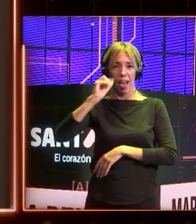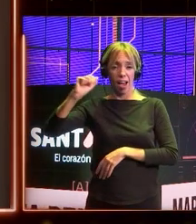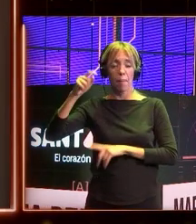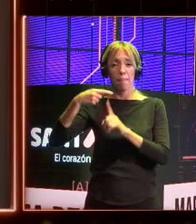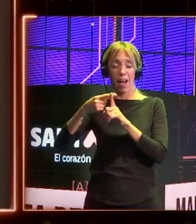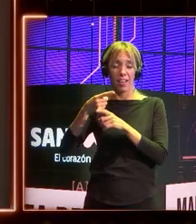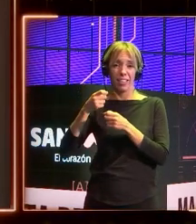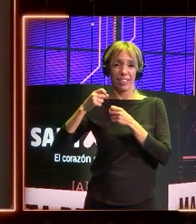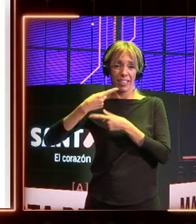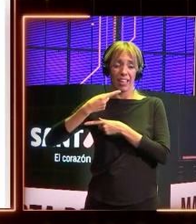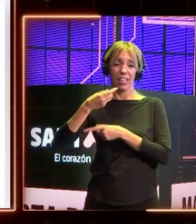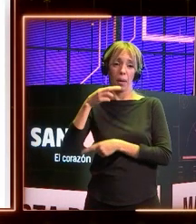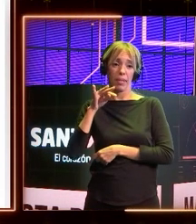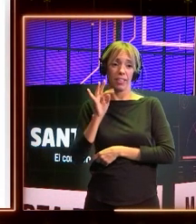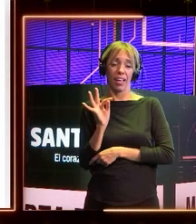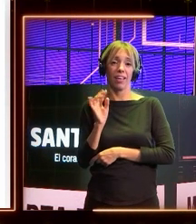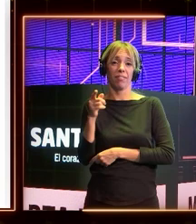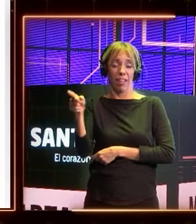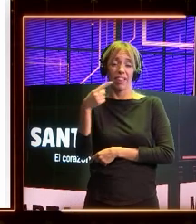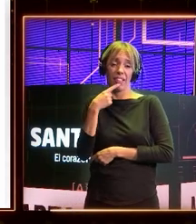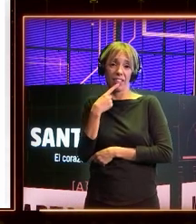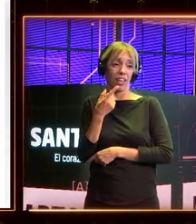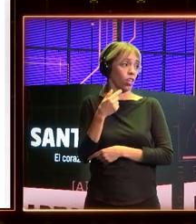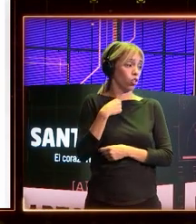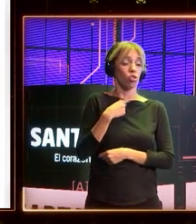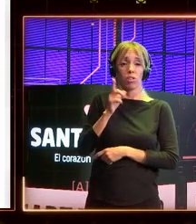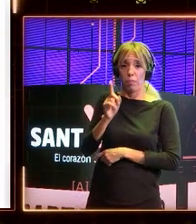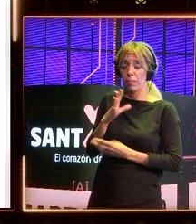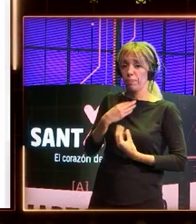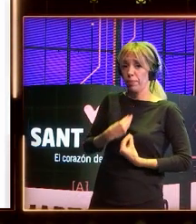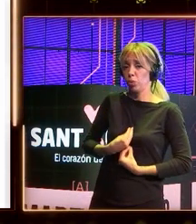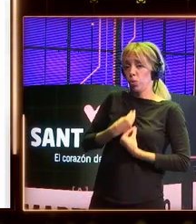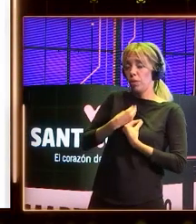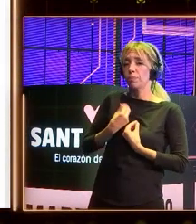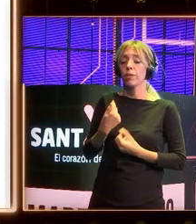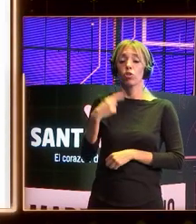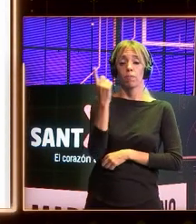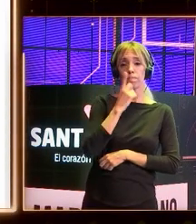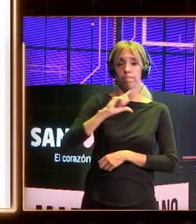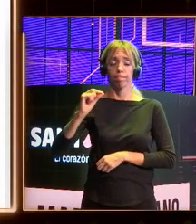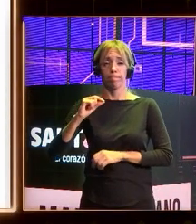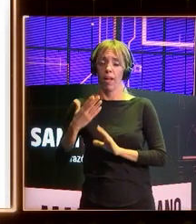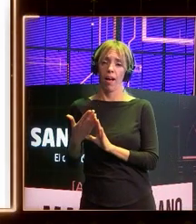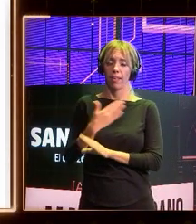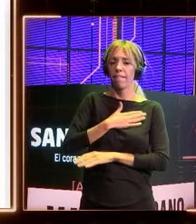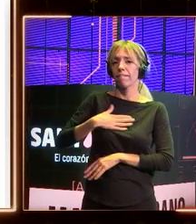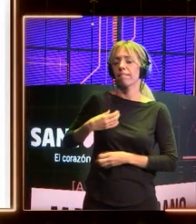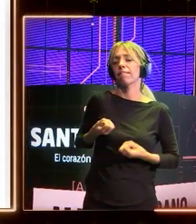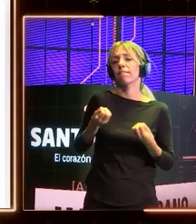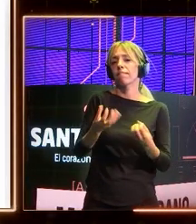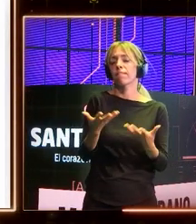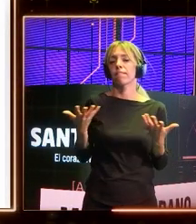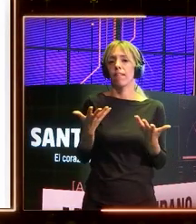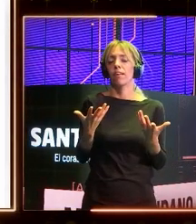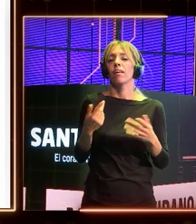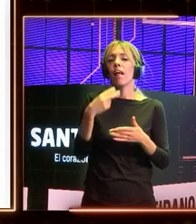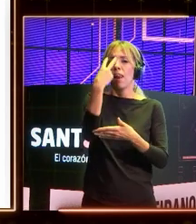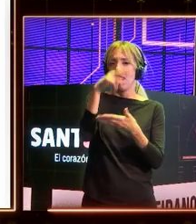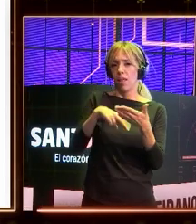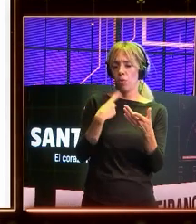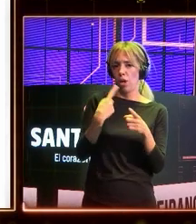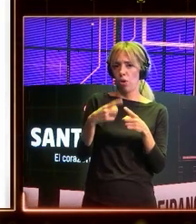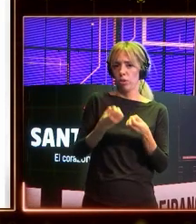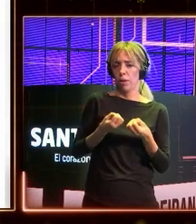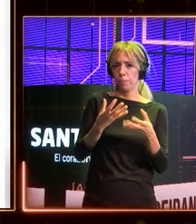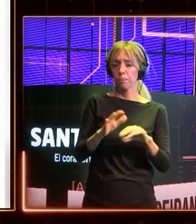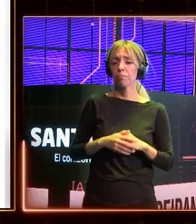también estoy un poquito asustada. Y no quiero marcharme sin dejaros algo de leer, que podría